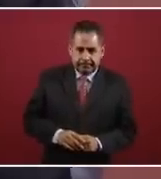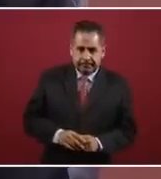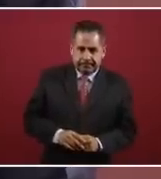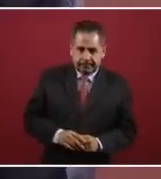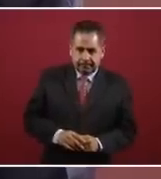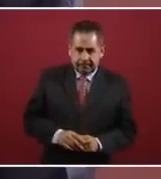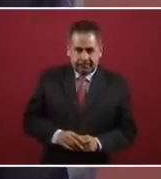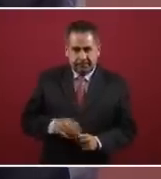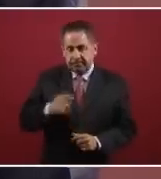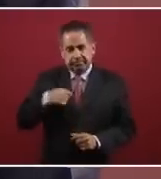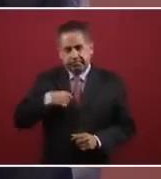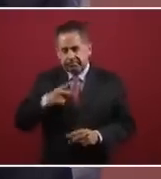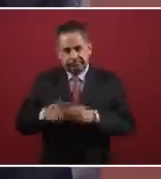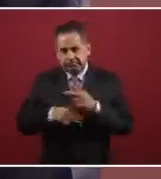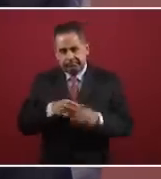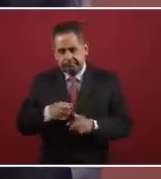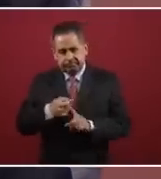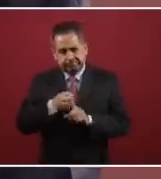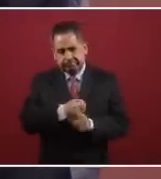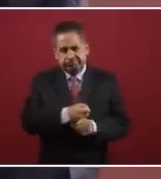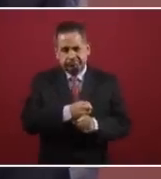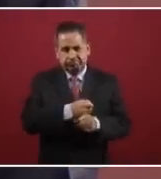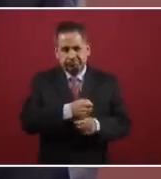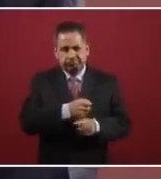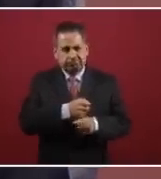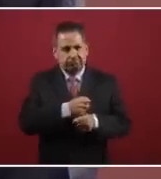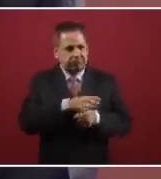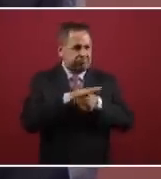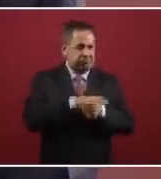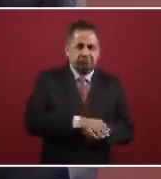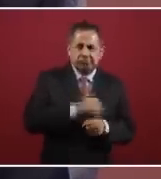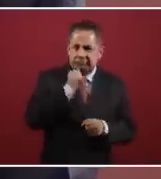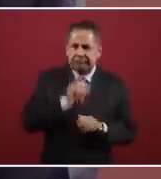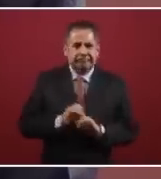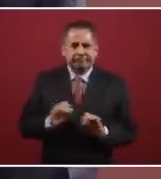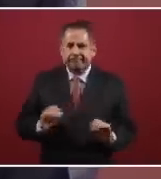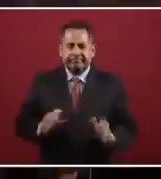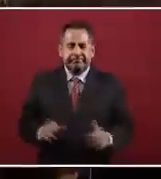Porque no vamos a reprimir.